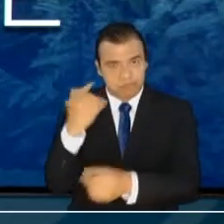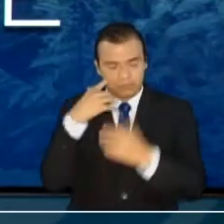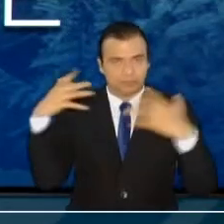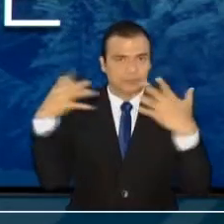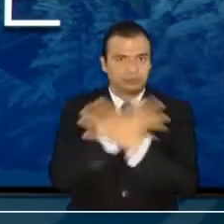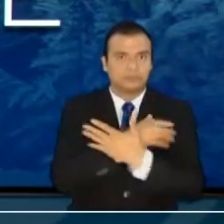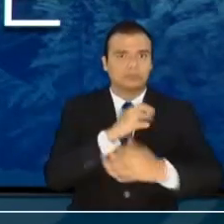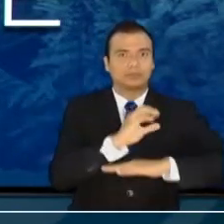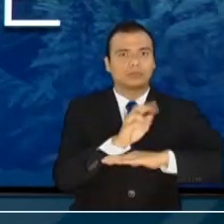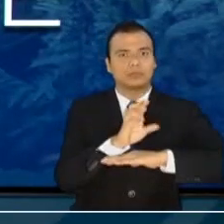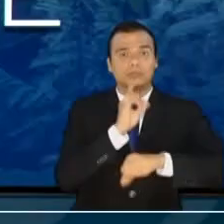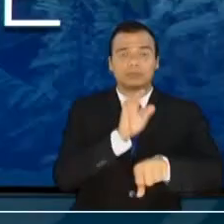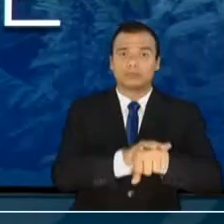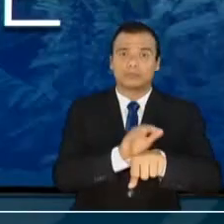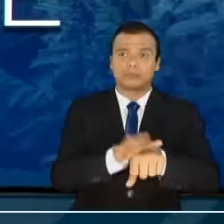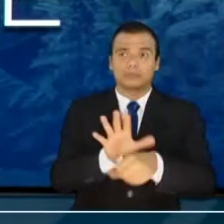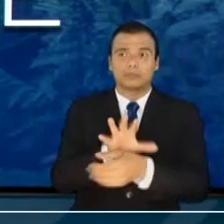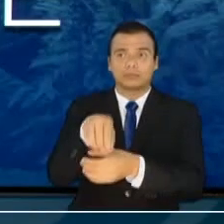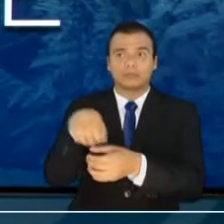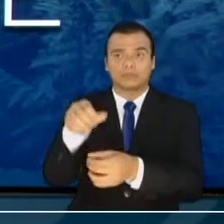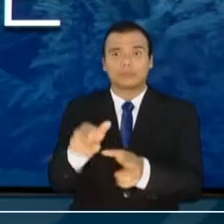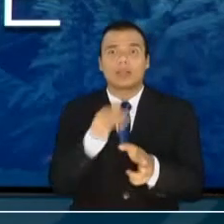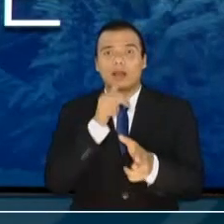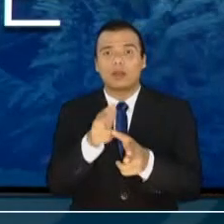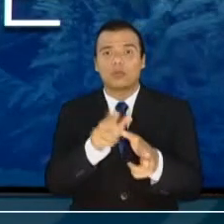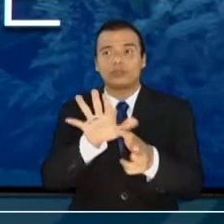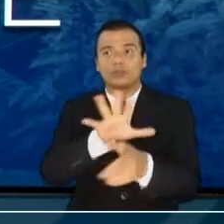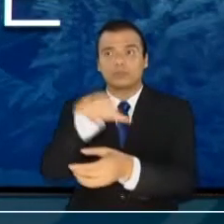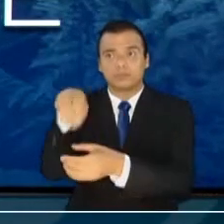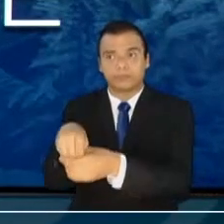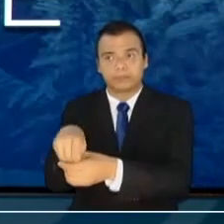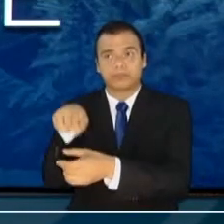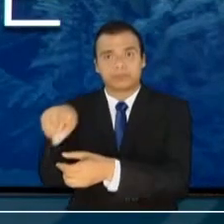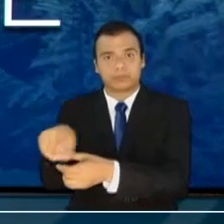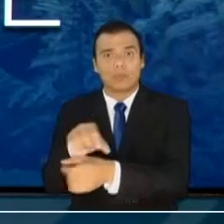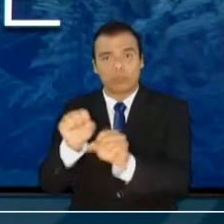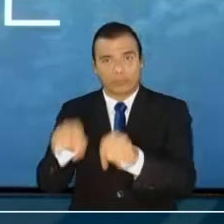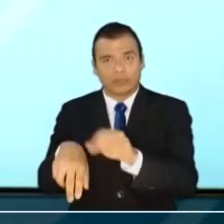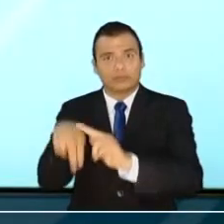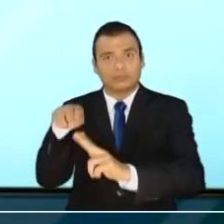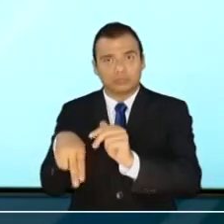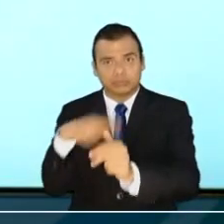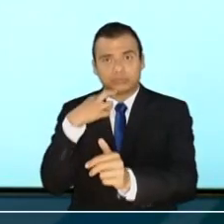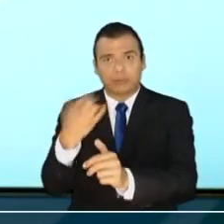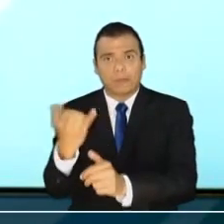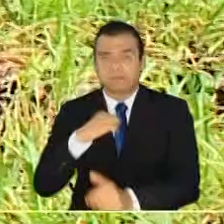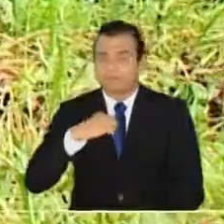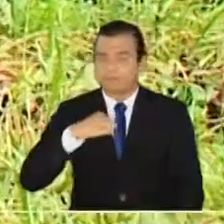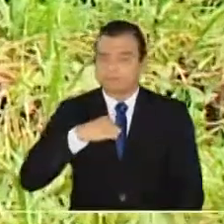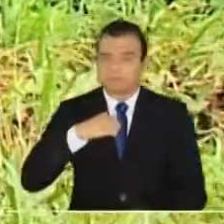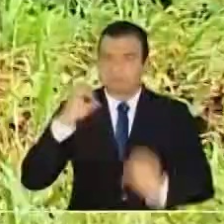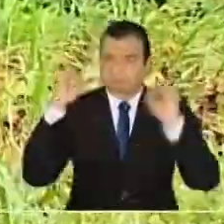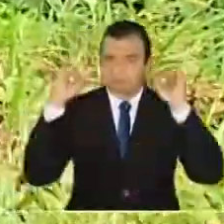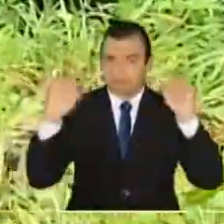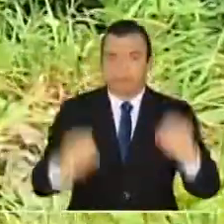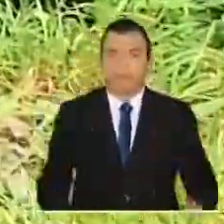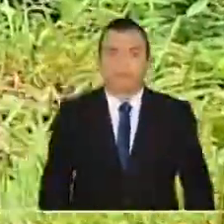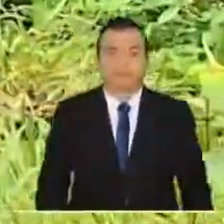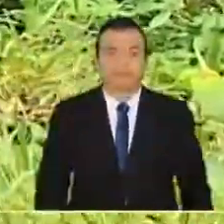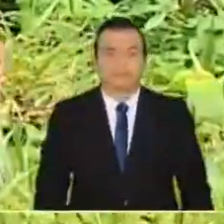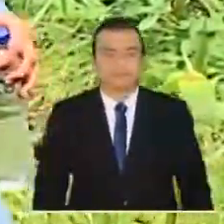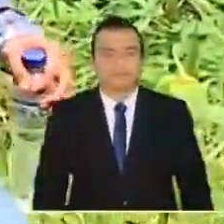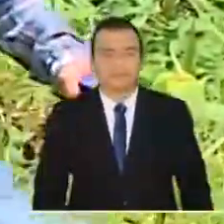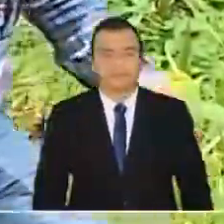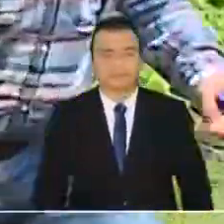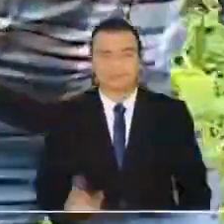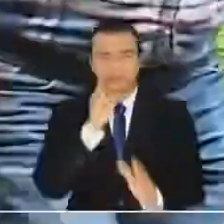área es una fuente hídrica y que no tiene los permisos y licencias para un proyecto agroturístico. Este grupo de